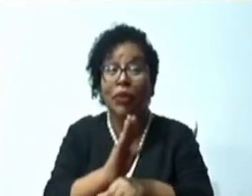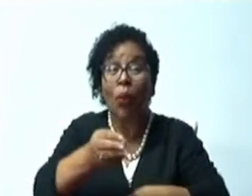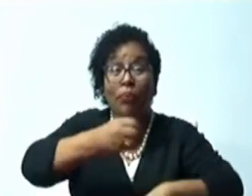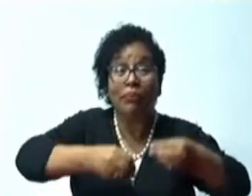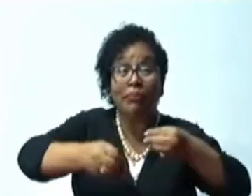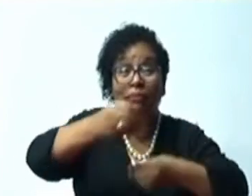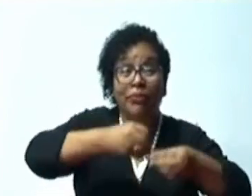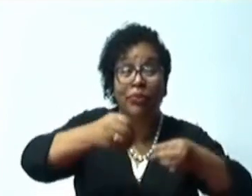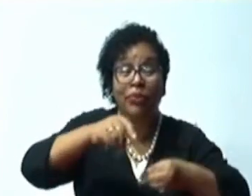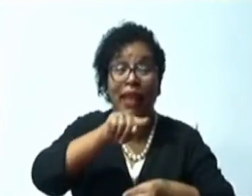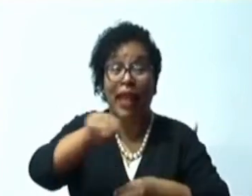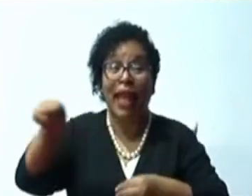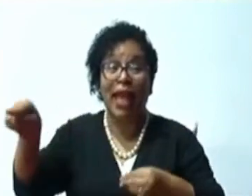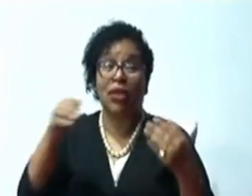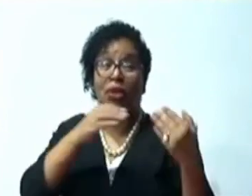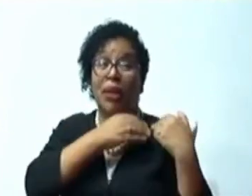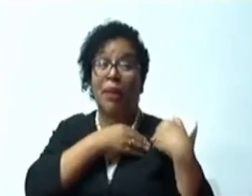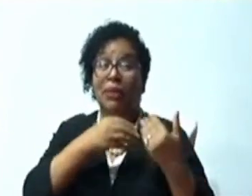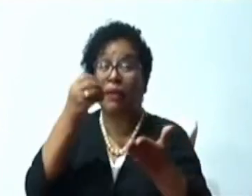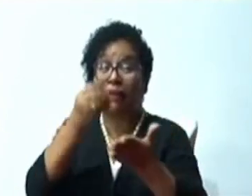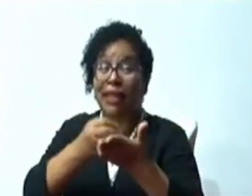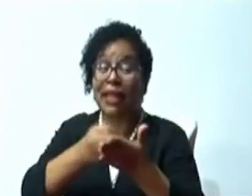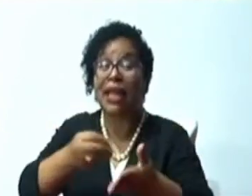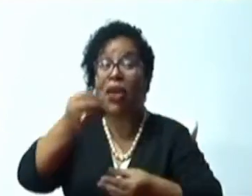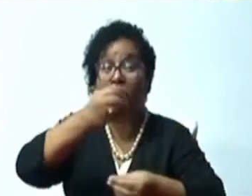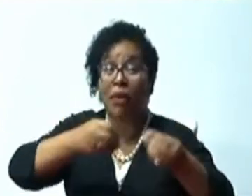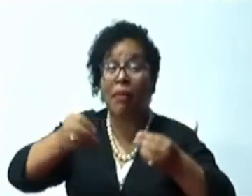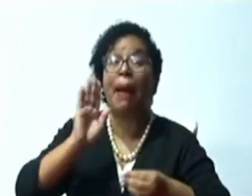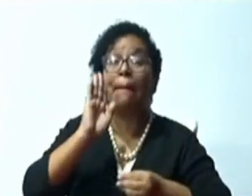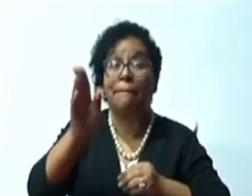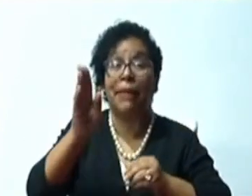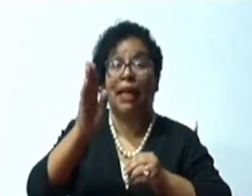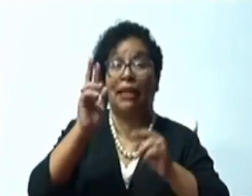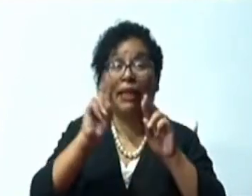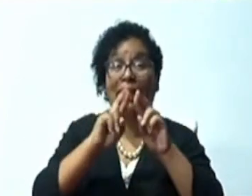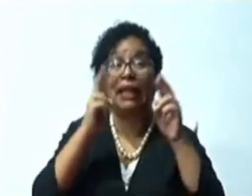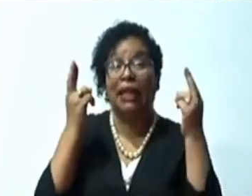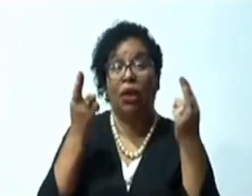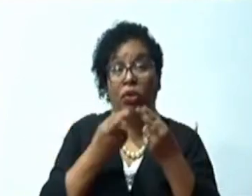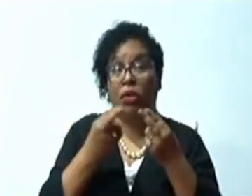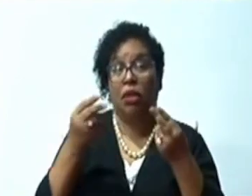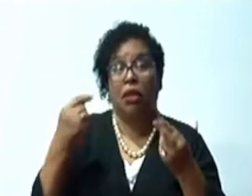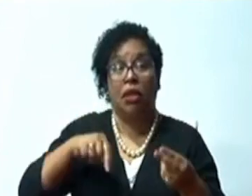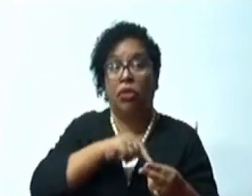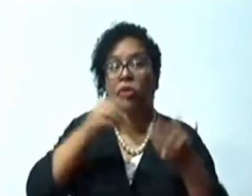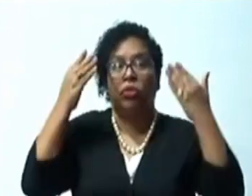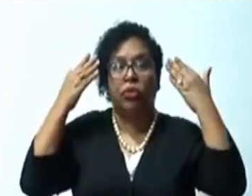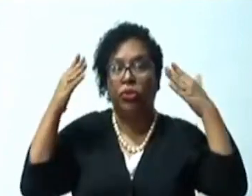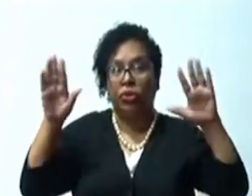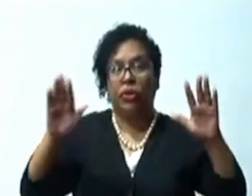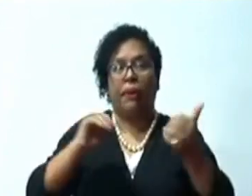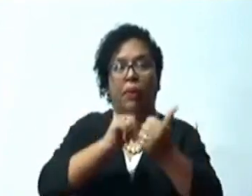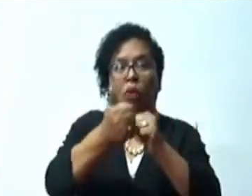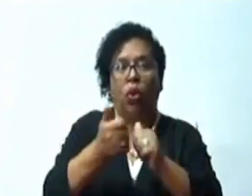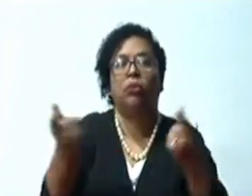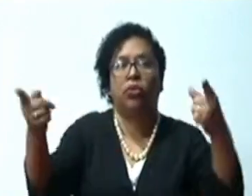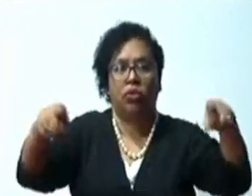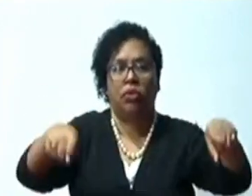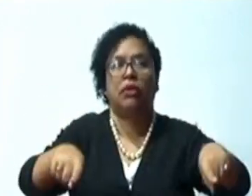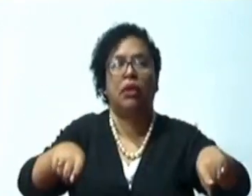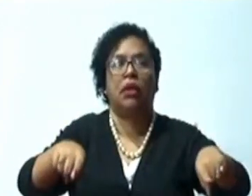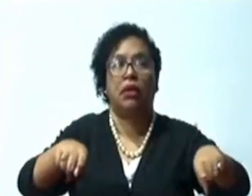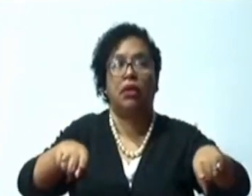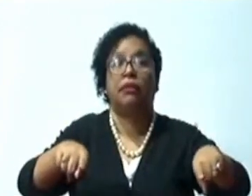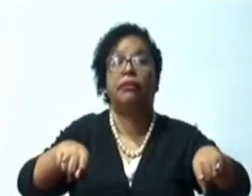pasar. Entonces, ese es el tema. Entonces, por esa razón, quiero dejarlo bien claro para que